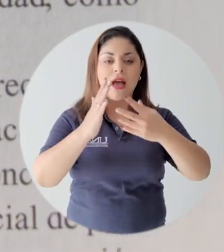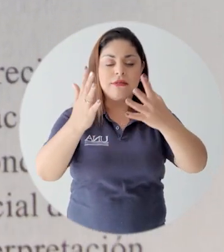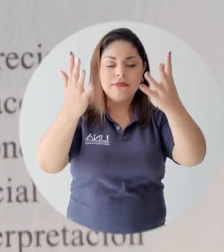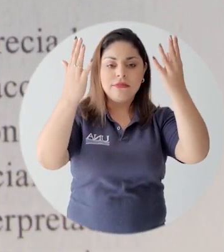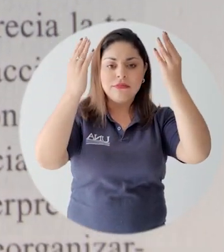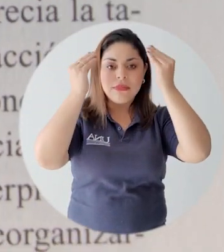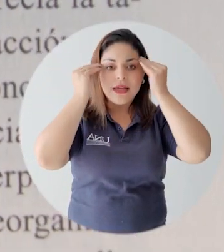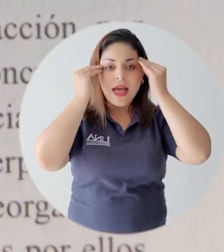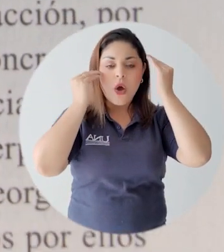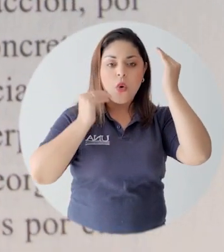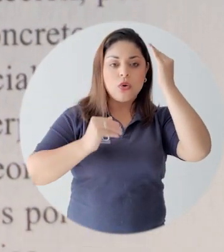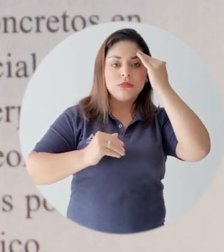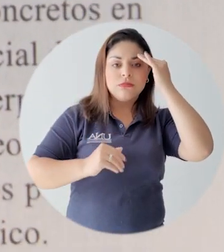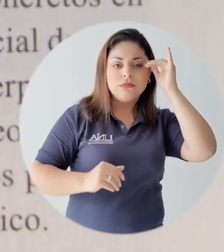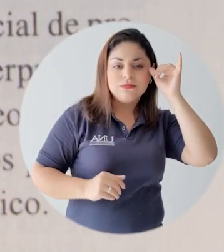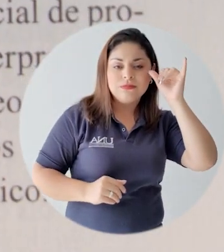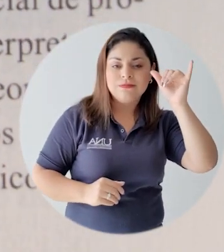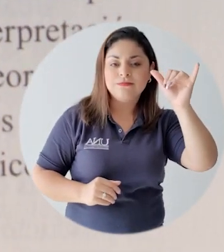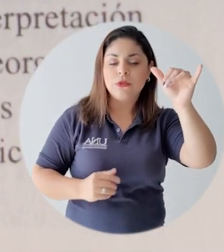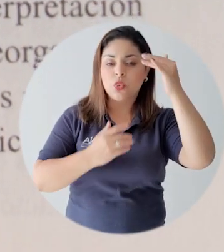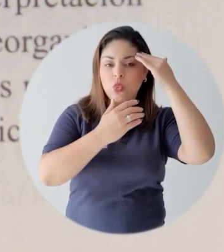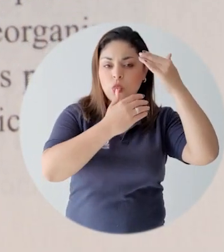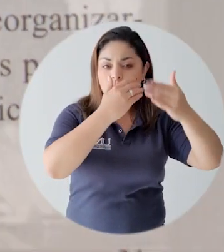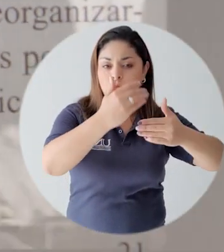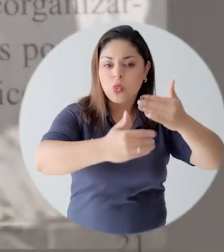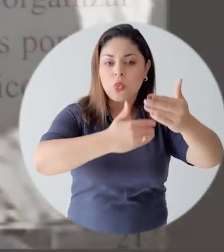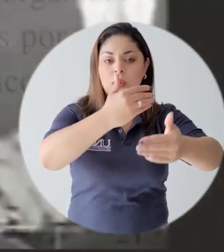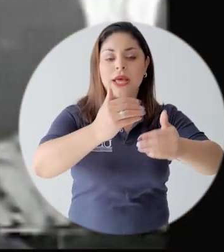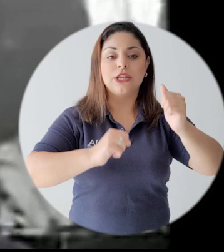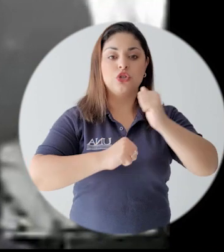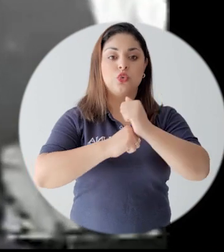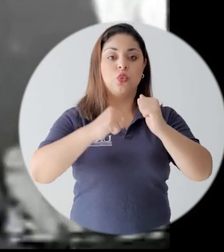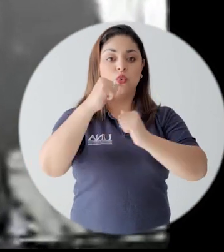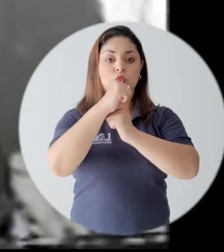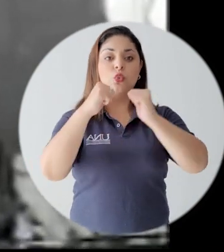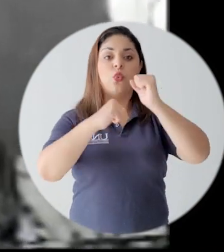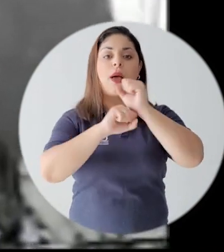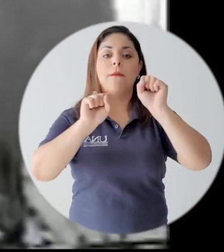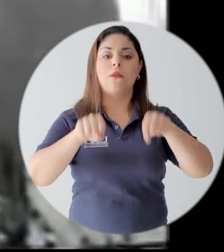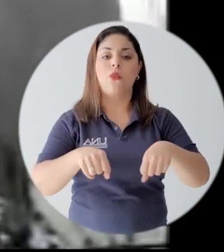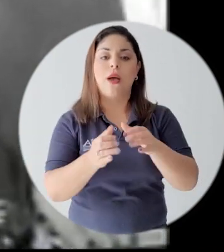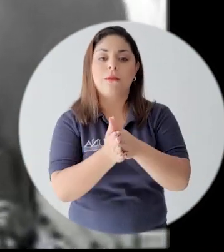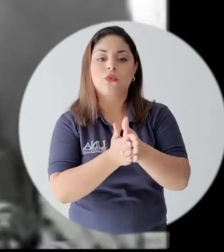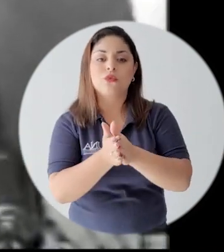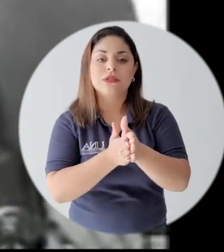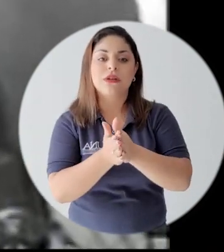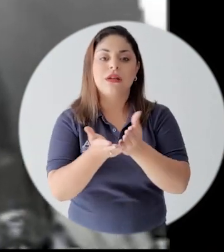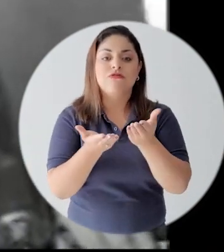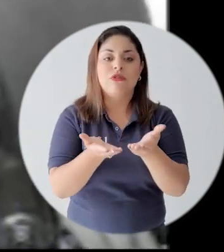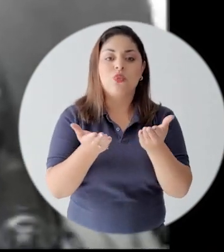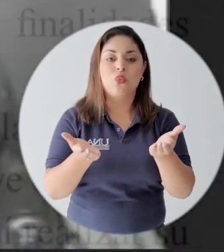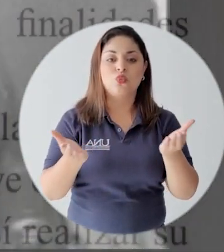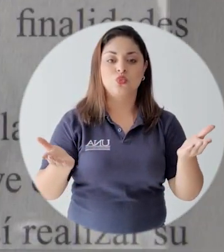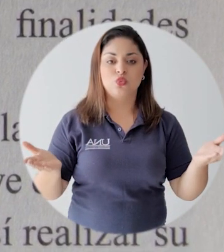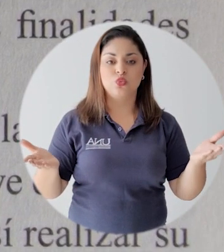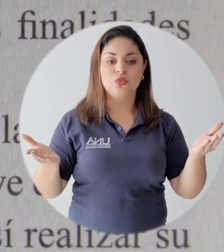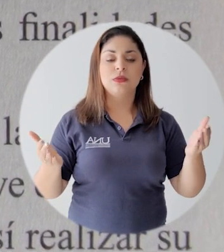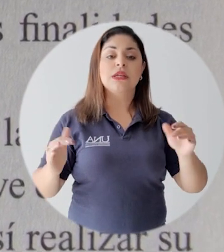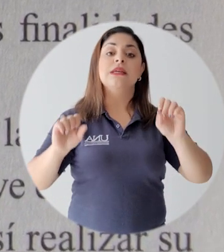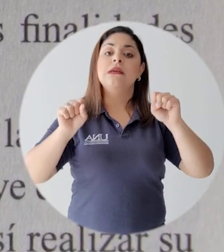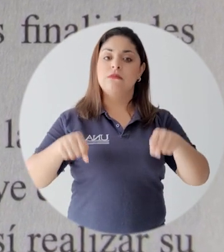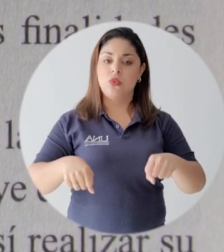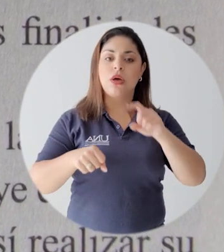de vigencia duradera, con una estructura que le permitiera aprovechar de manera eficaz los recursos y